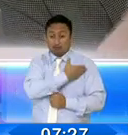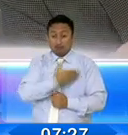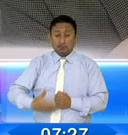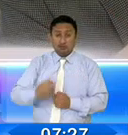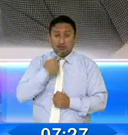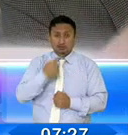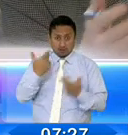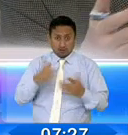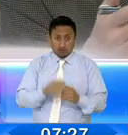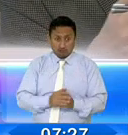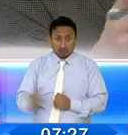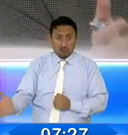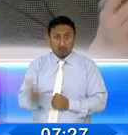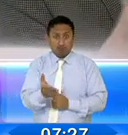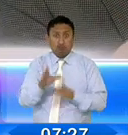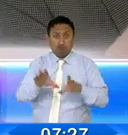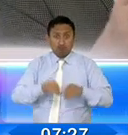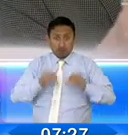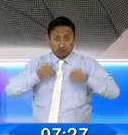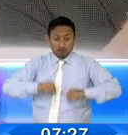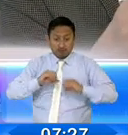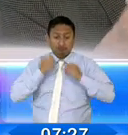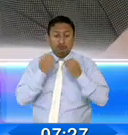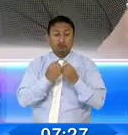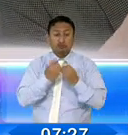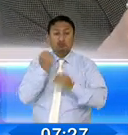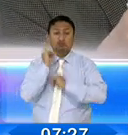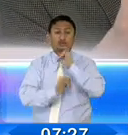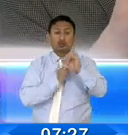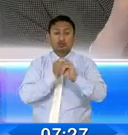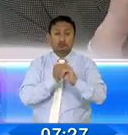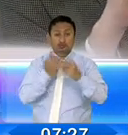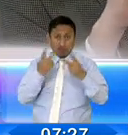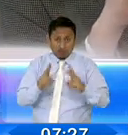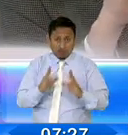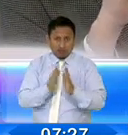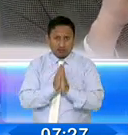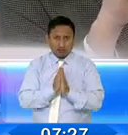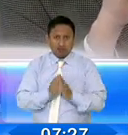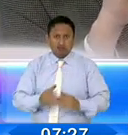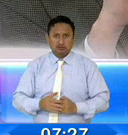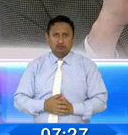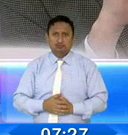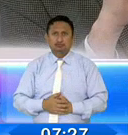paso a esto y las organizaciones internacionales. Por eso,